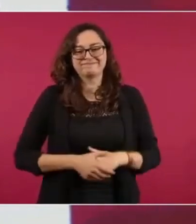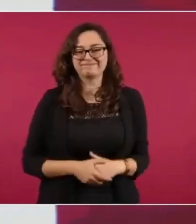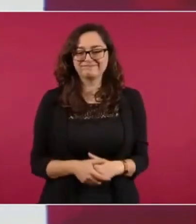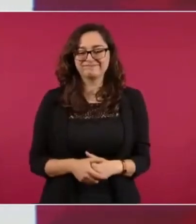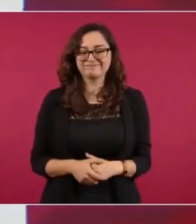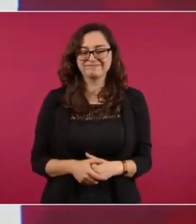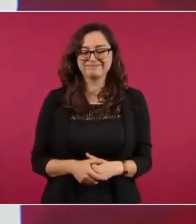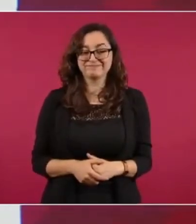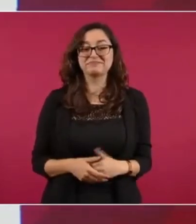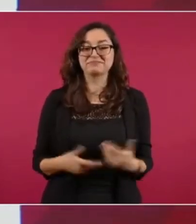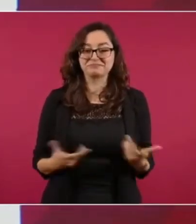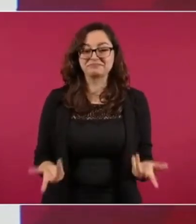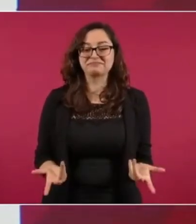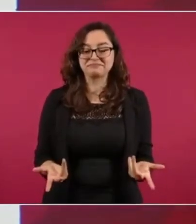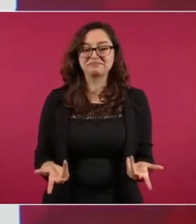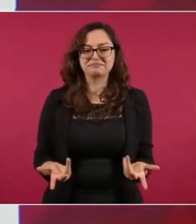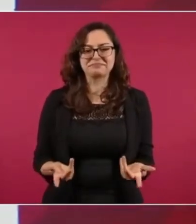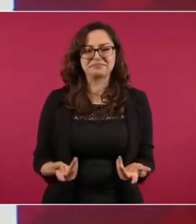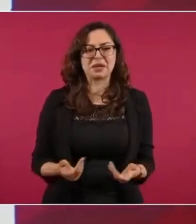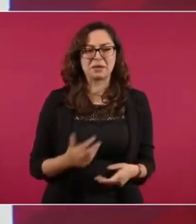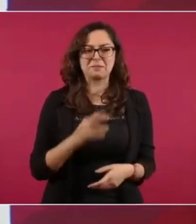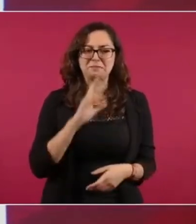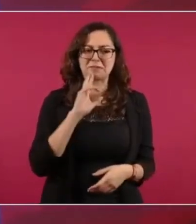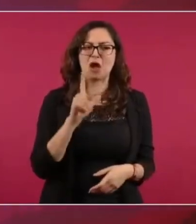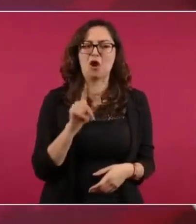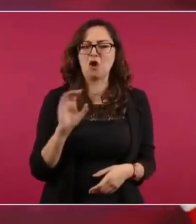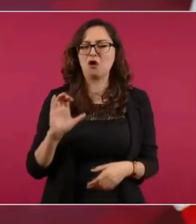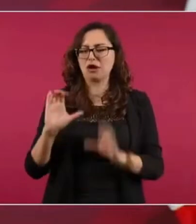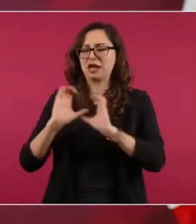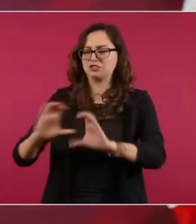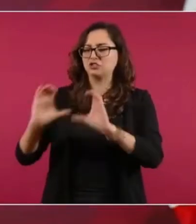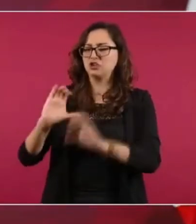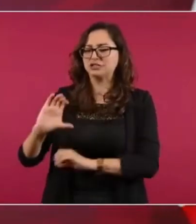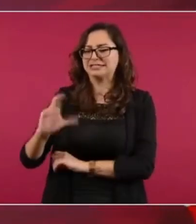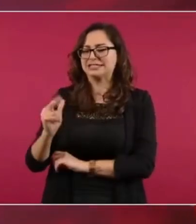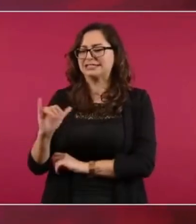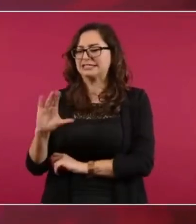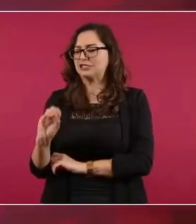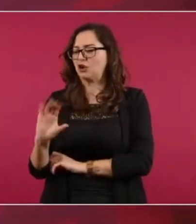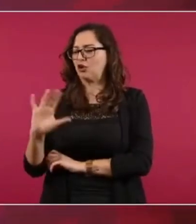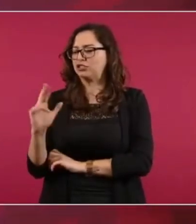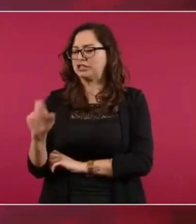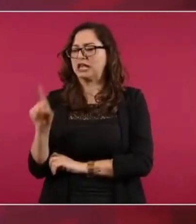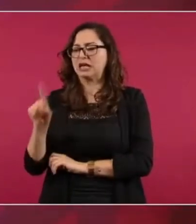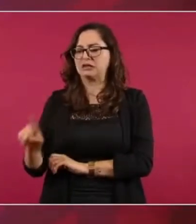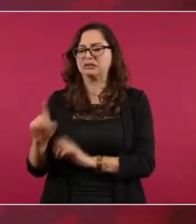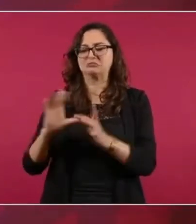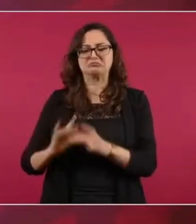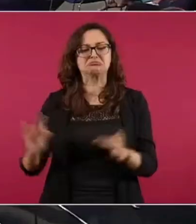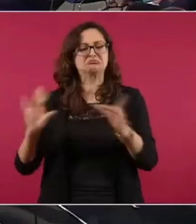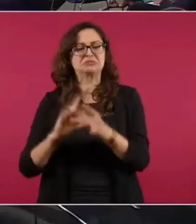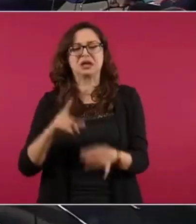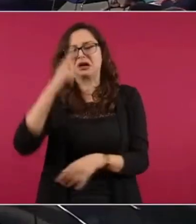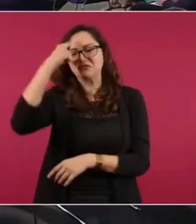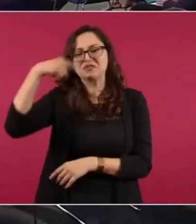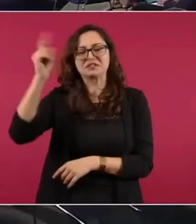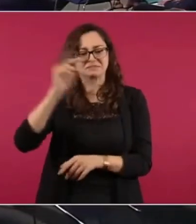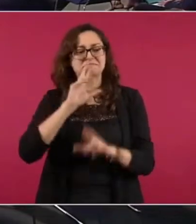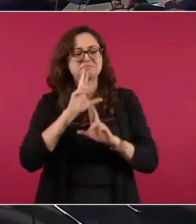y es muchísimo mejor Chicoche, pues, para explicar las cosas.